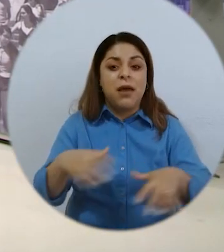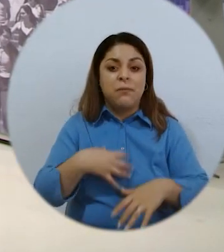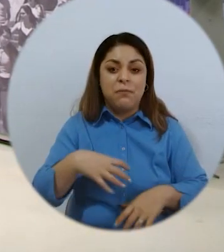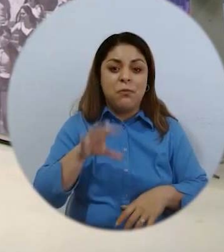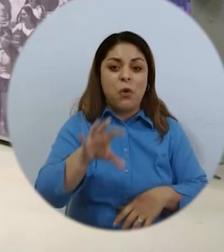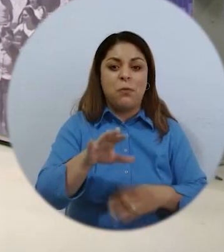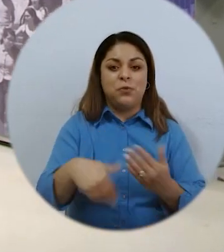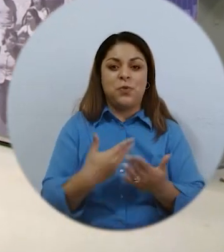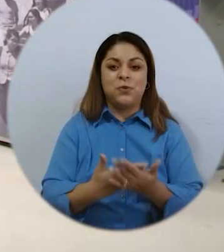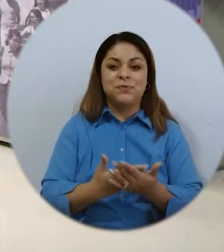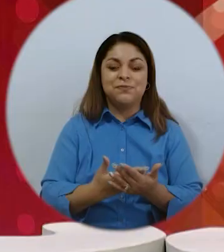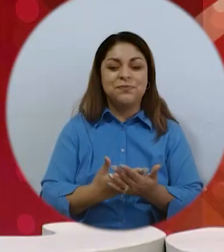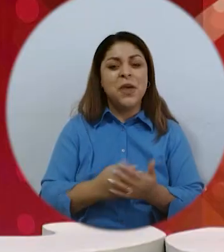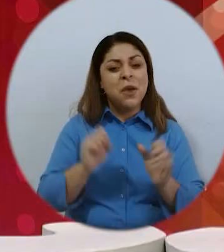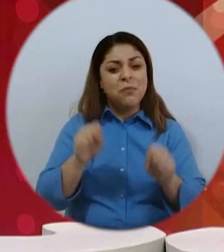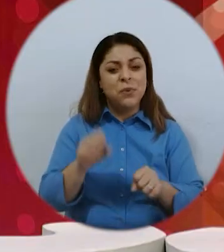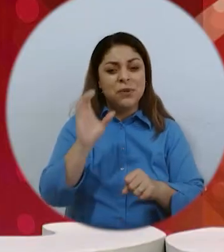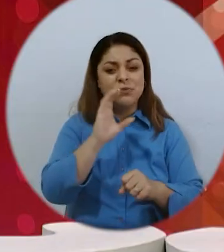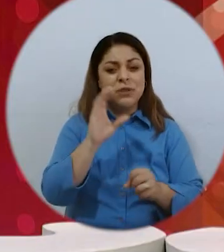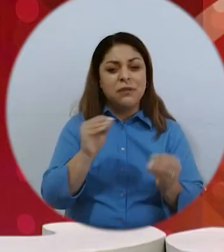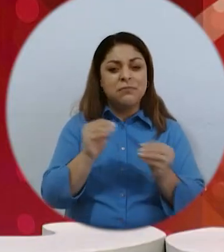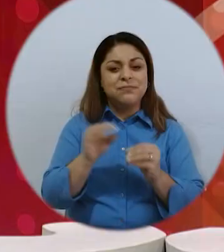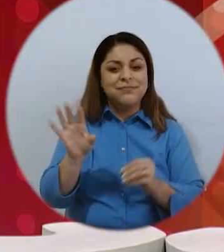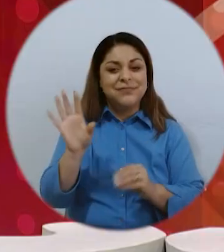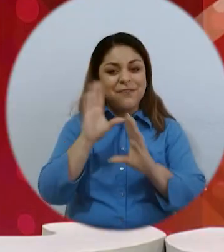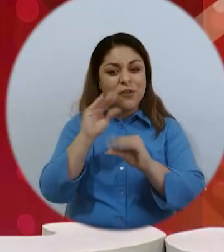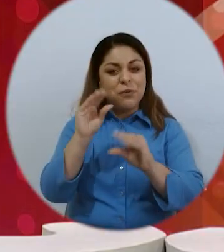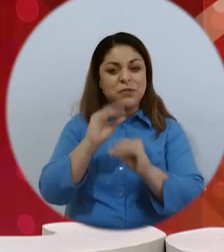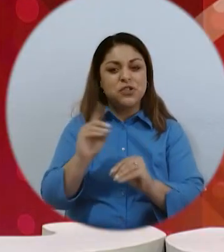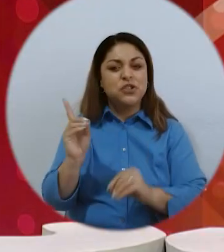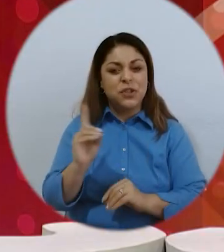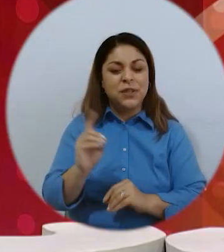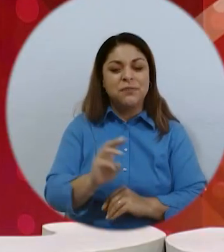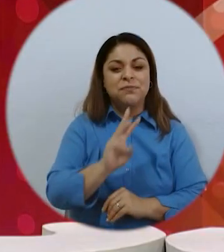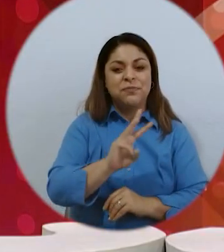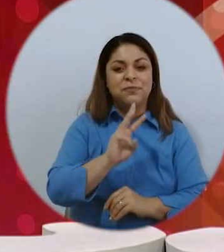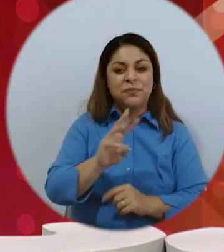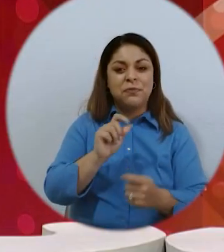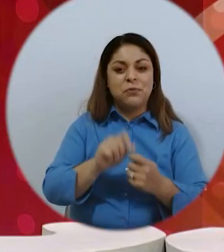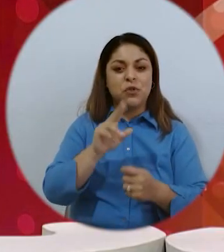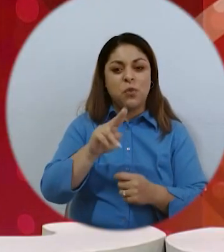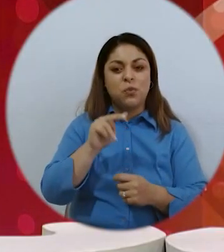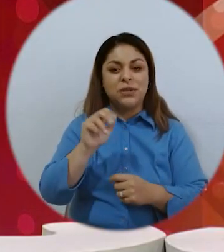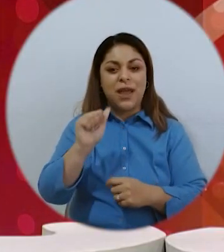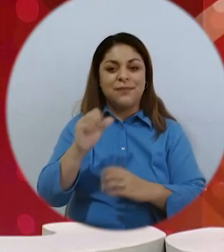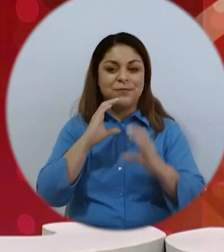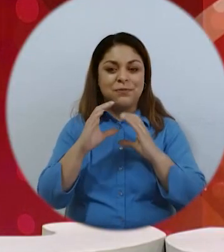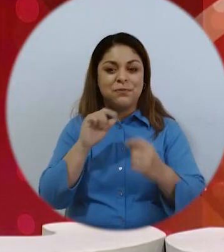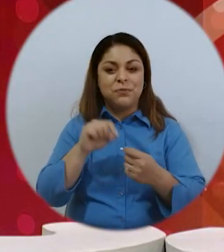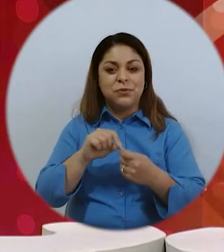nos pertenece a todos y todas. Le invitamos a buscar más información sobre este tema en